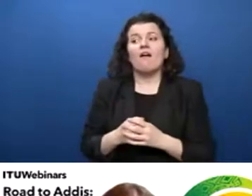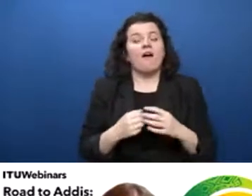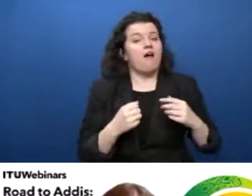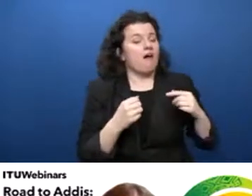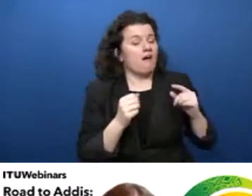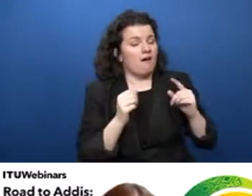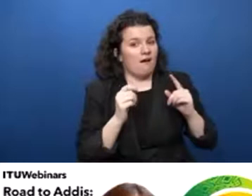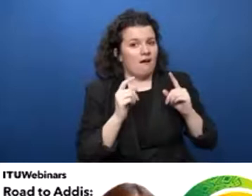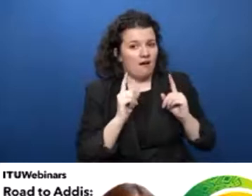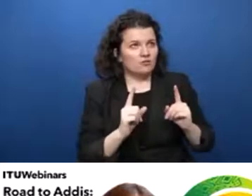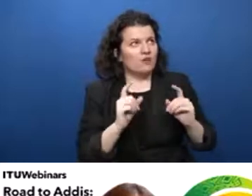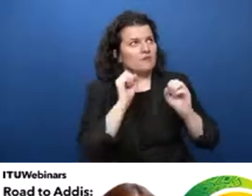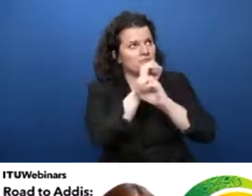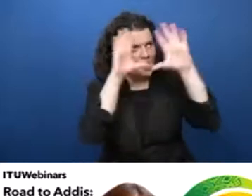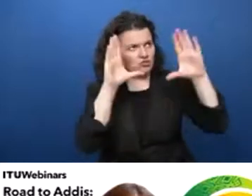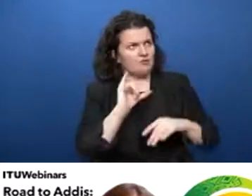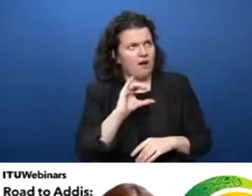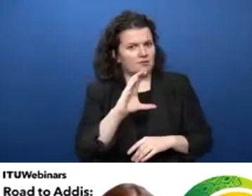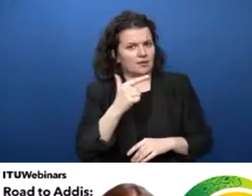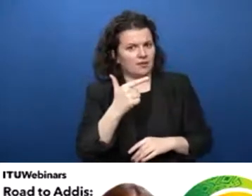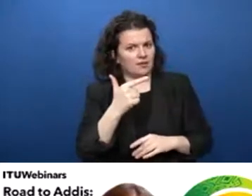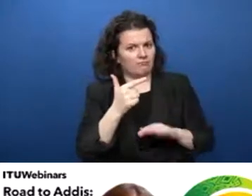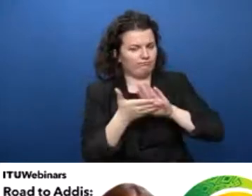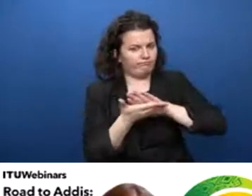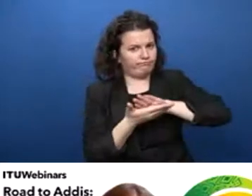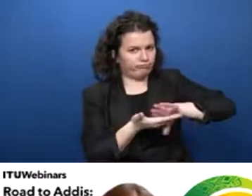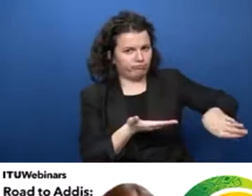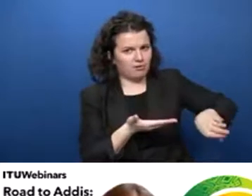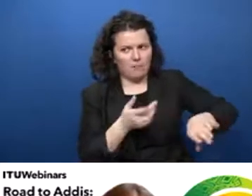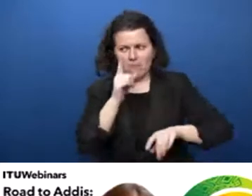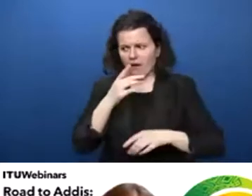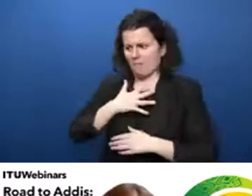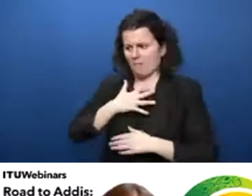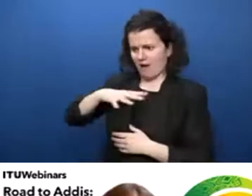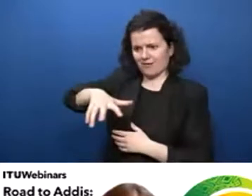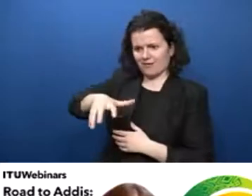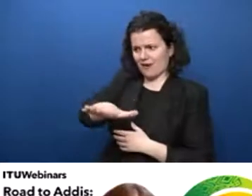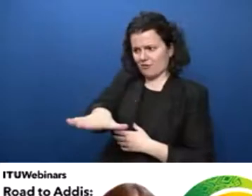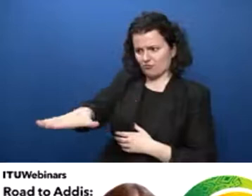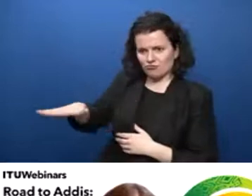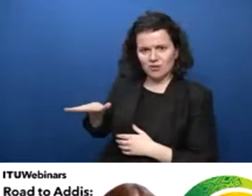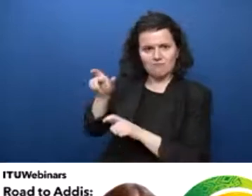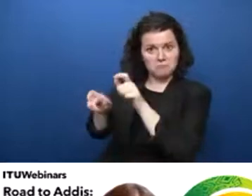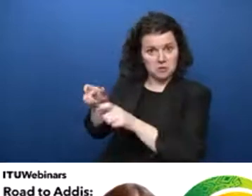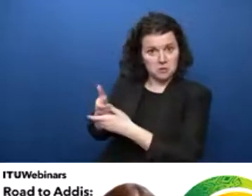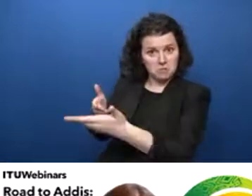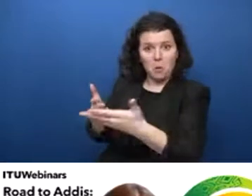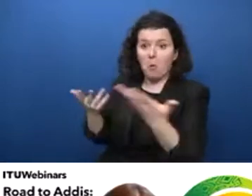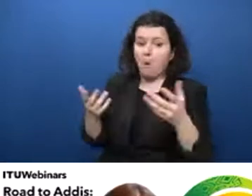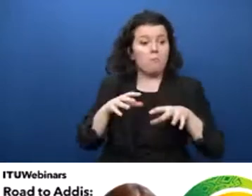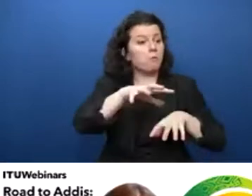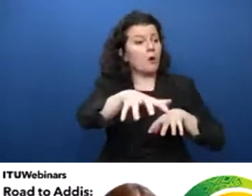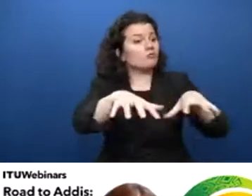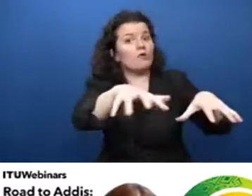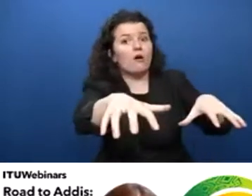como en otros tantos países que quizás este escenario sea una realidad. Y finalmente,